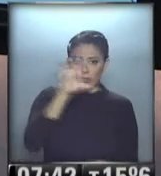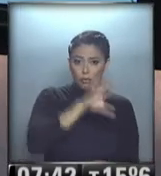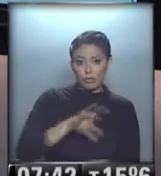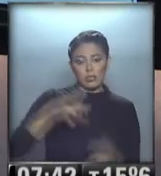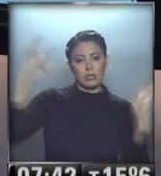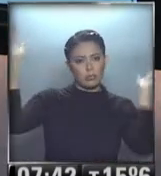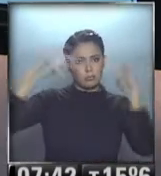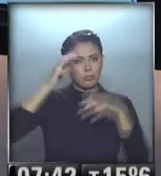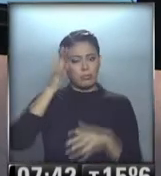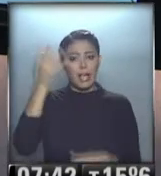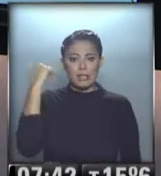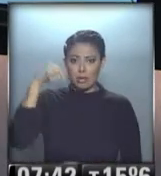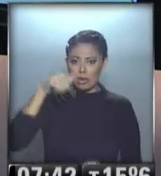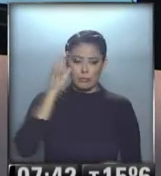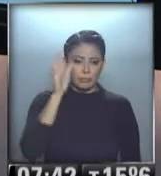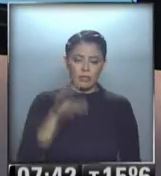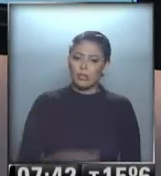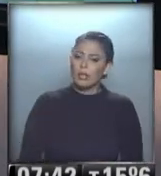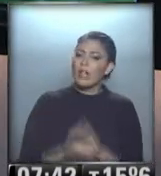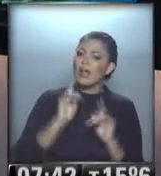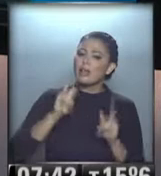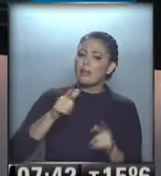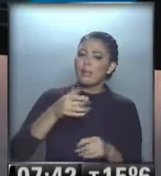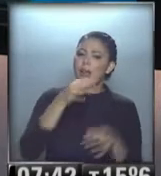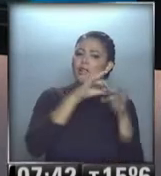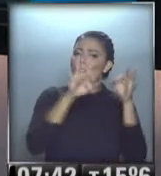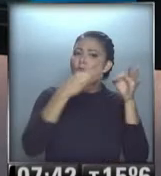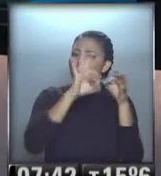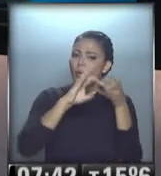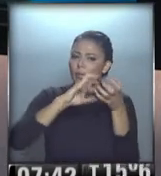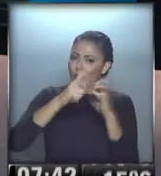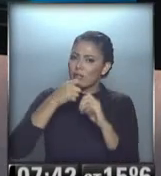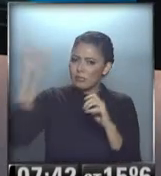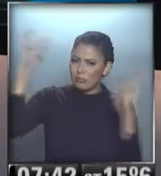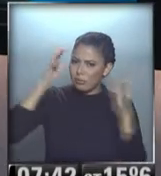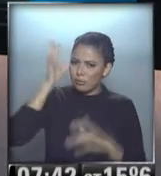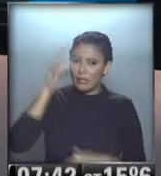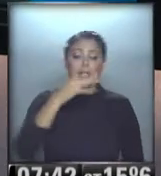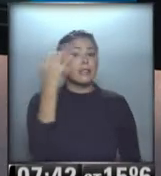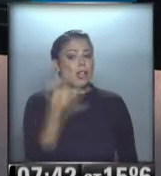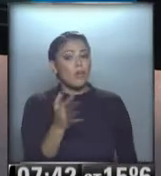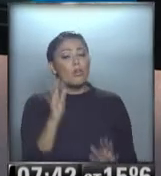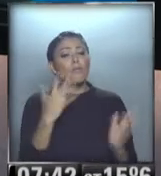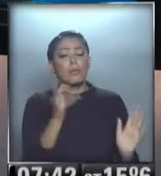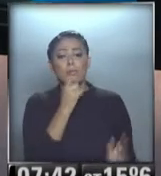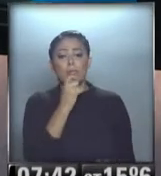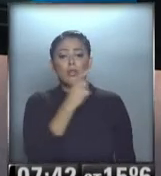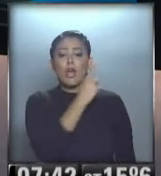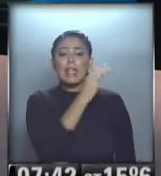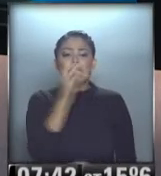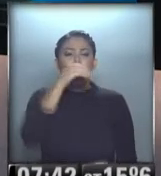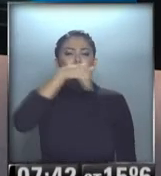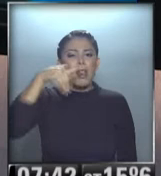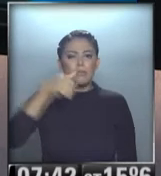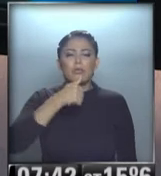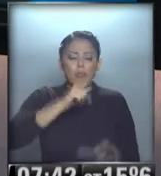mucha lluvia entre ayer y hoy, ¿eh? Y en la ruta del vino las uvas se pudren, ¿no? Y seguramente, así que atención, ¿eh? Pueden llover más de 100 milímetros en total